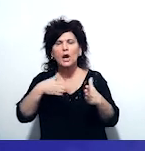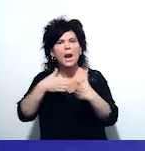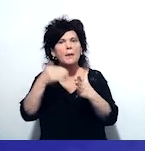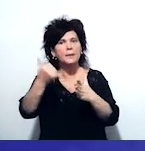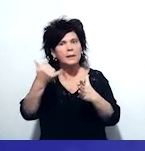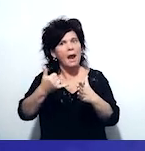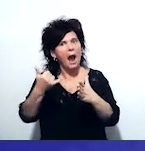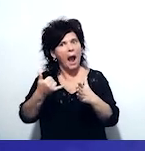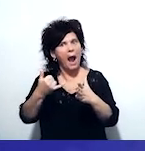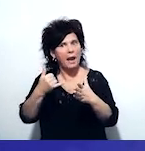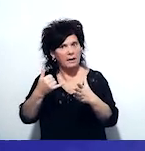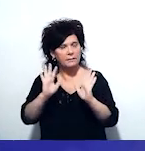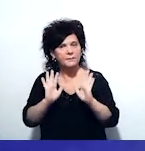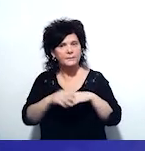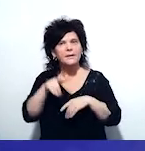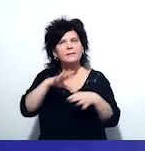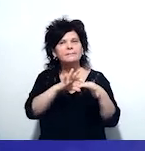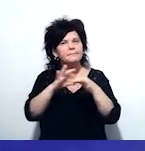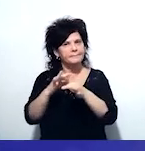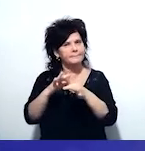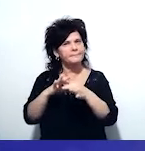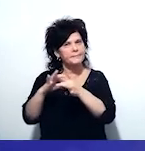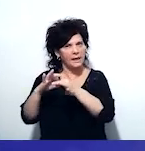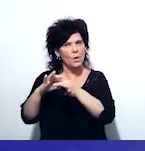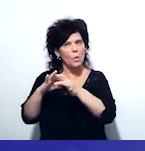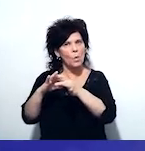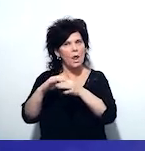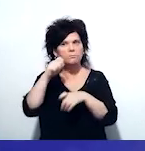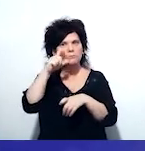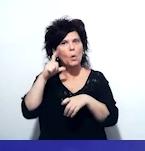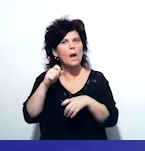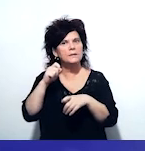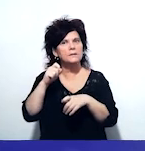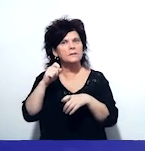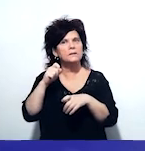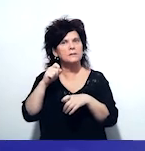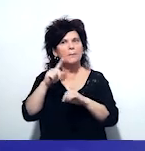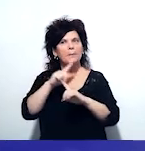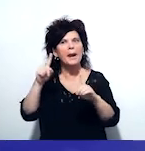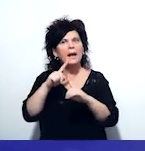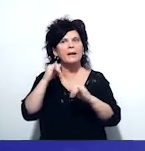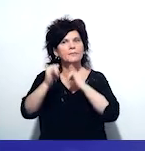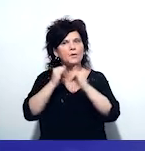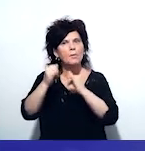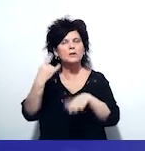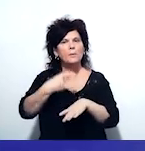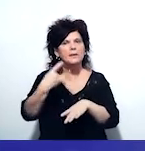reenvío de mensajes. Y esto tiene que ver con usar WhatsApp también para difundir